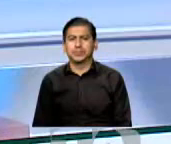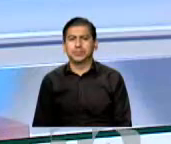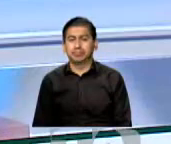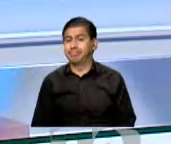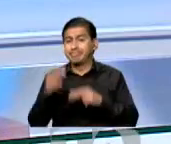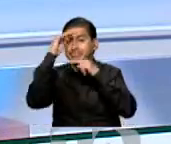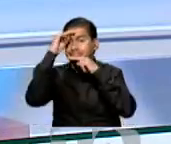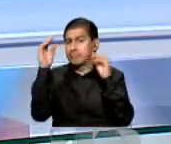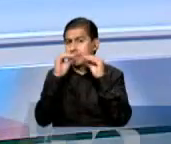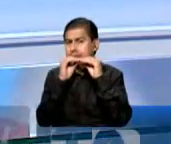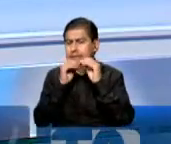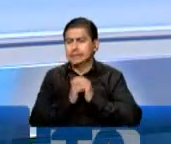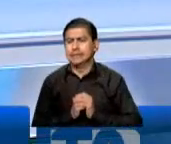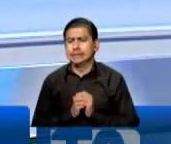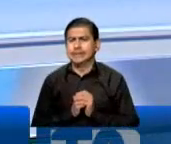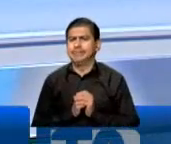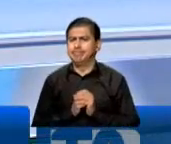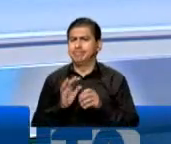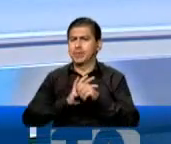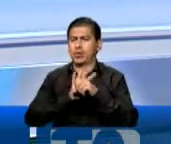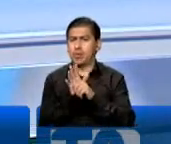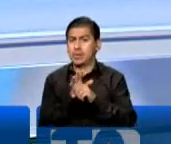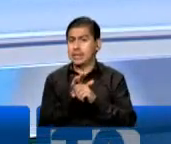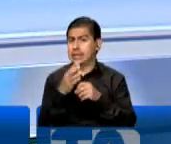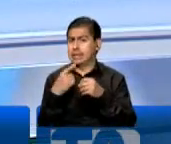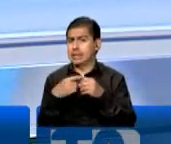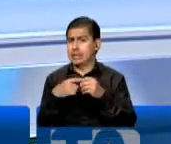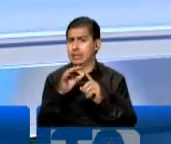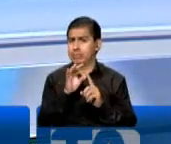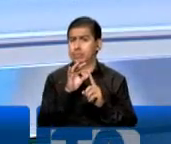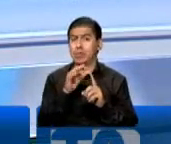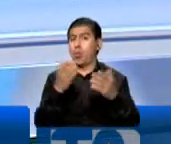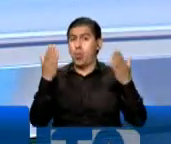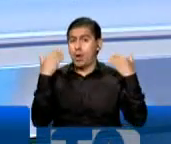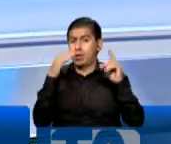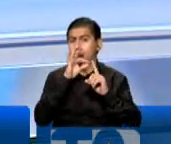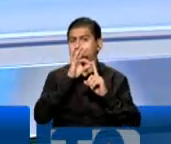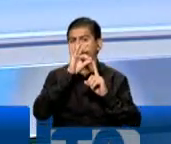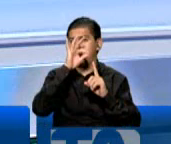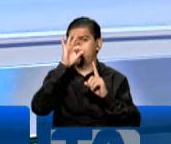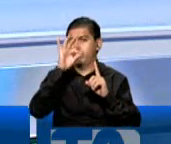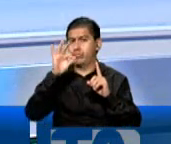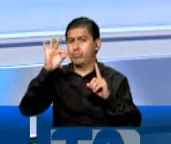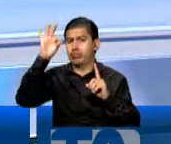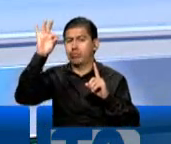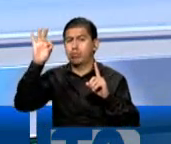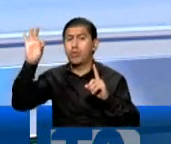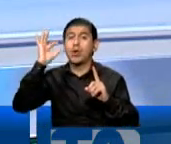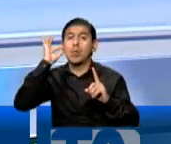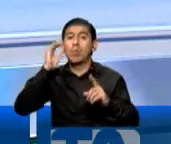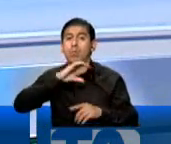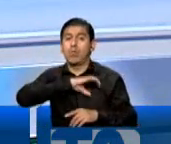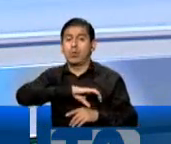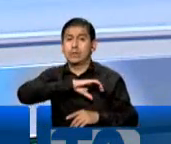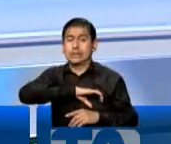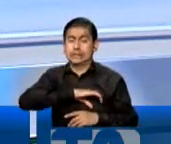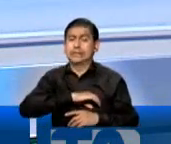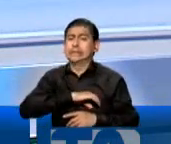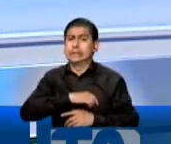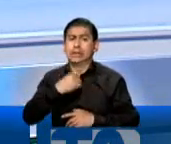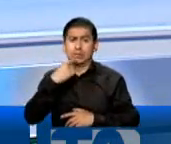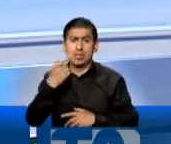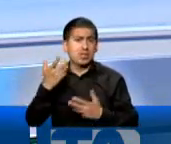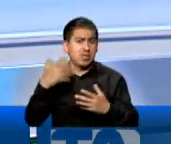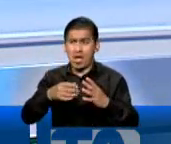Más noticias, un leve incremento en el índice de contagios de coronavirus se registra en Guayaquil. Según la alcaldesa Cintia Viteri, quien desmintió que se trate